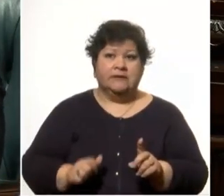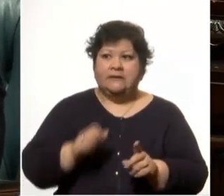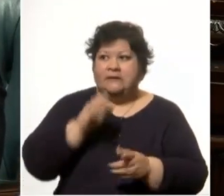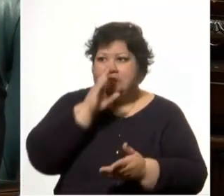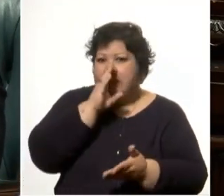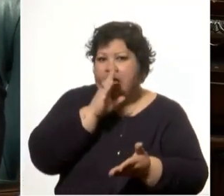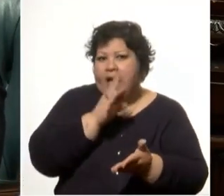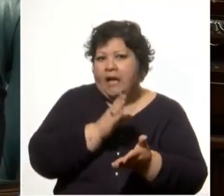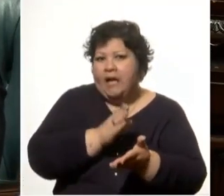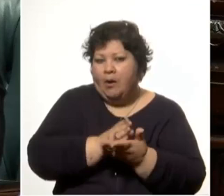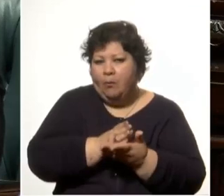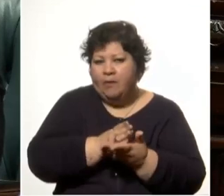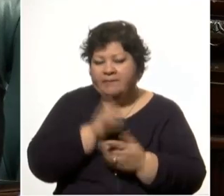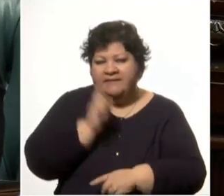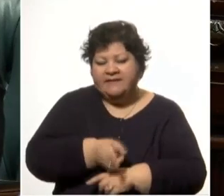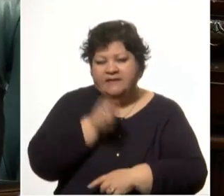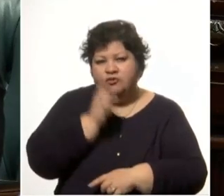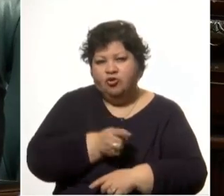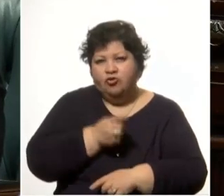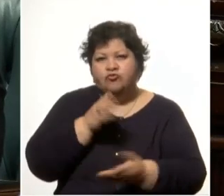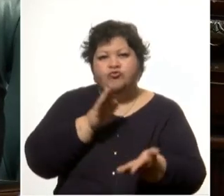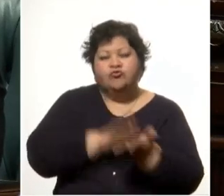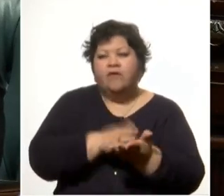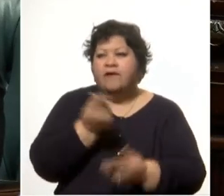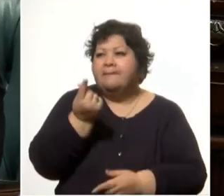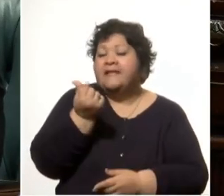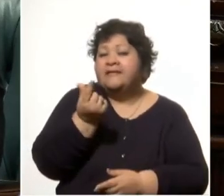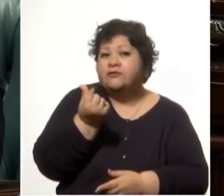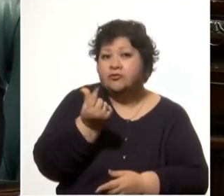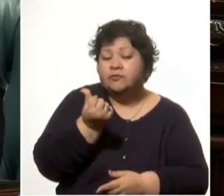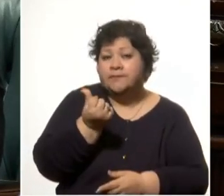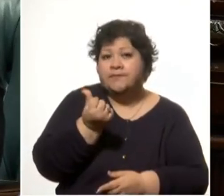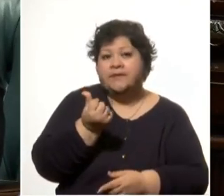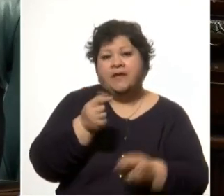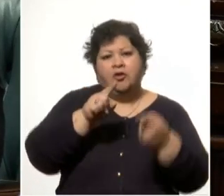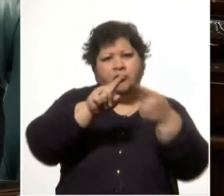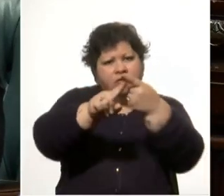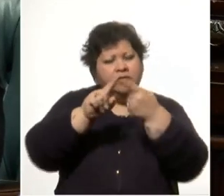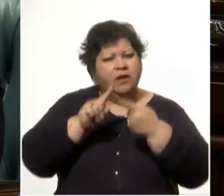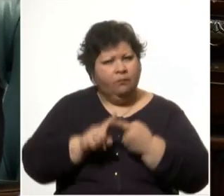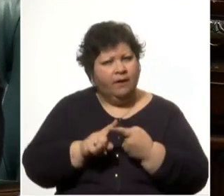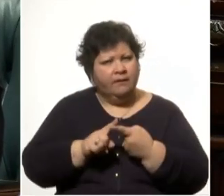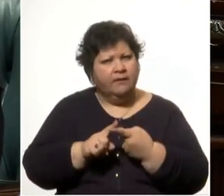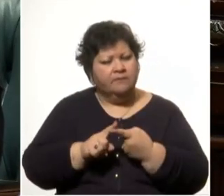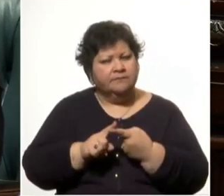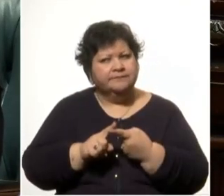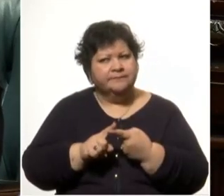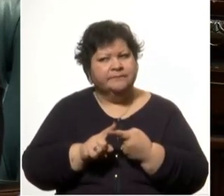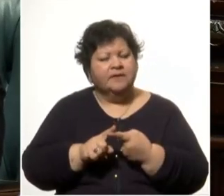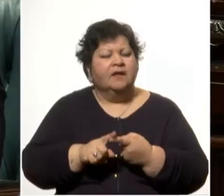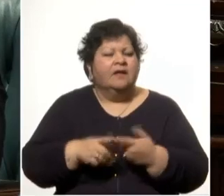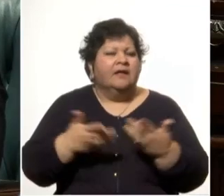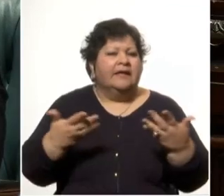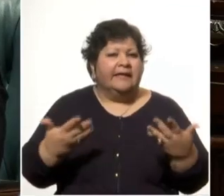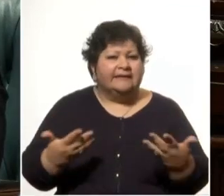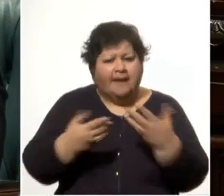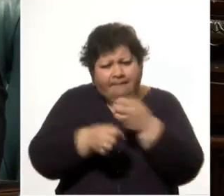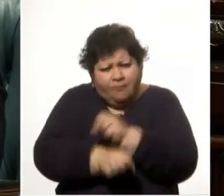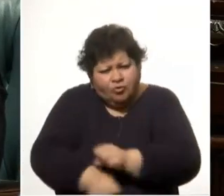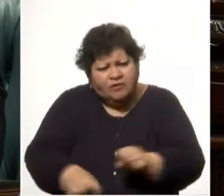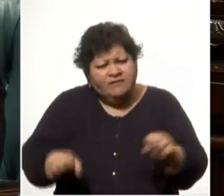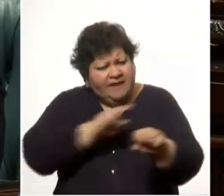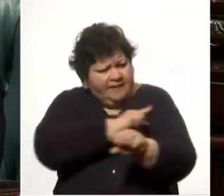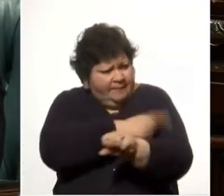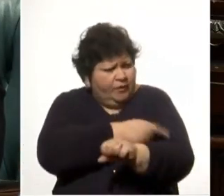de tarifas. Sin embargo, con esto se acuerda algo que le resta prácticamente toda posibilidad al Poder